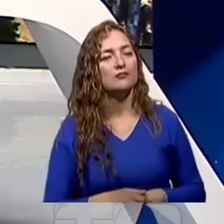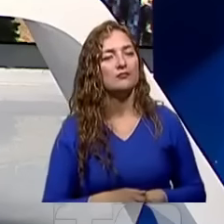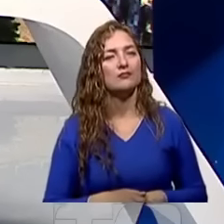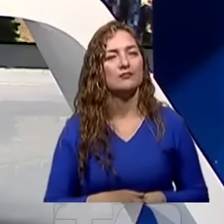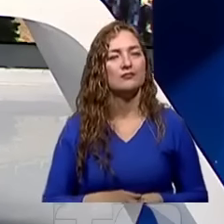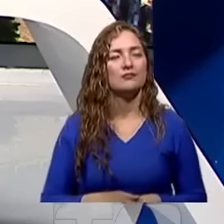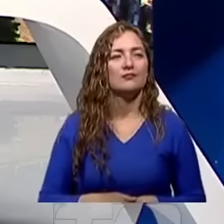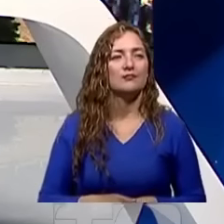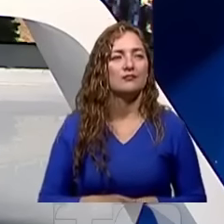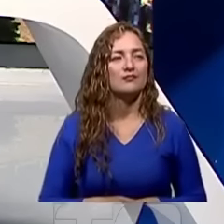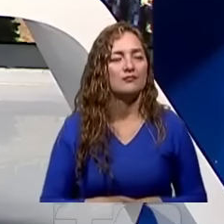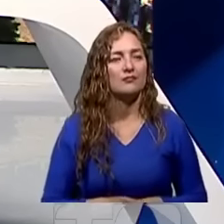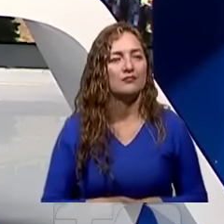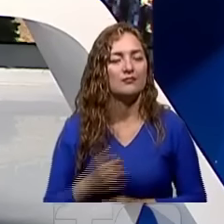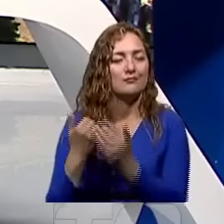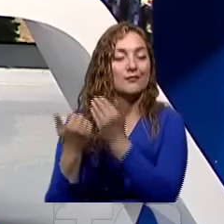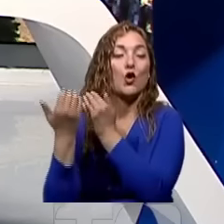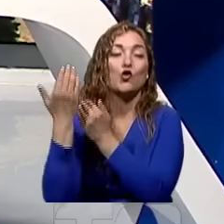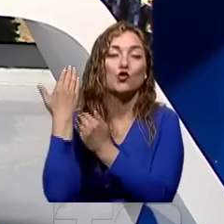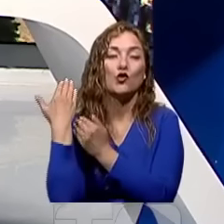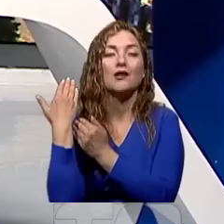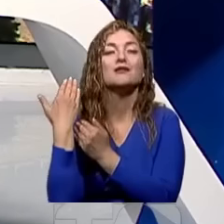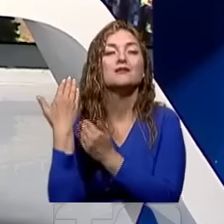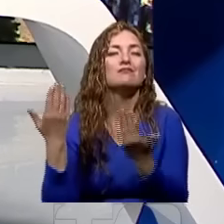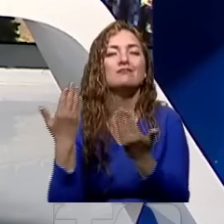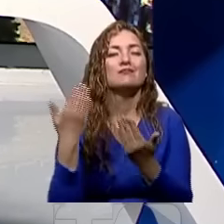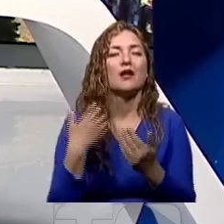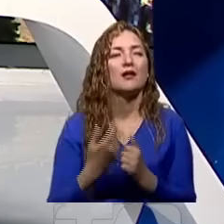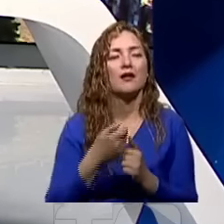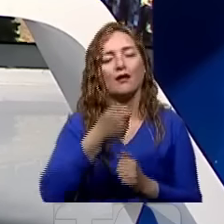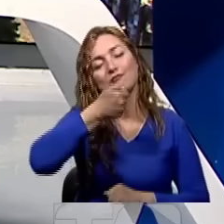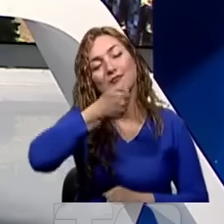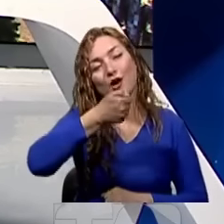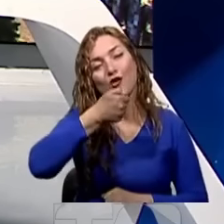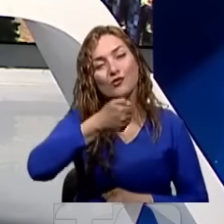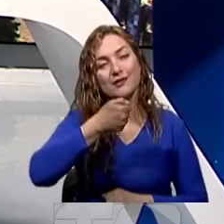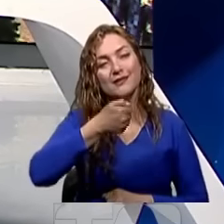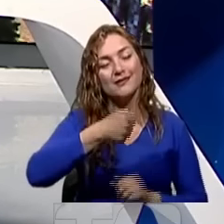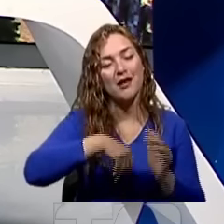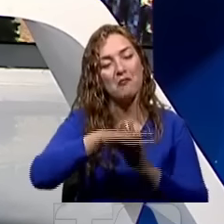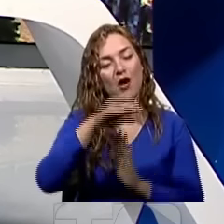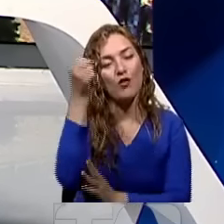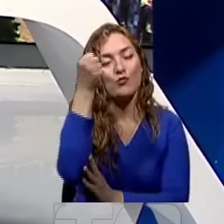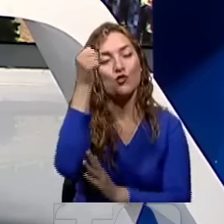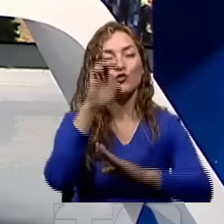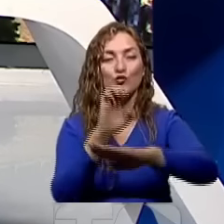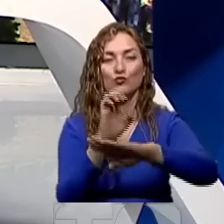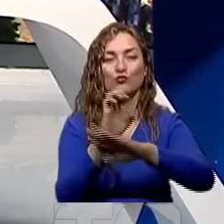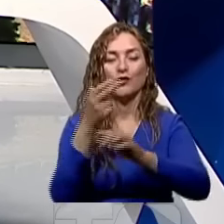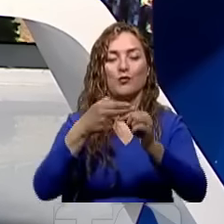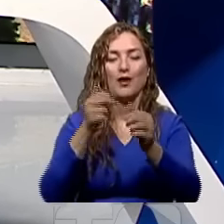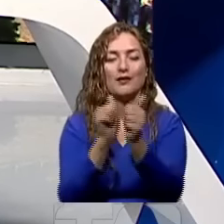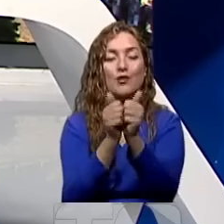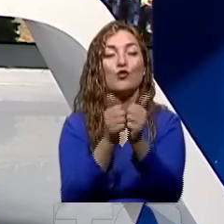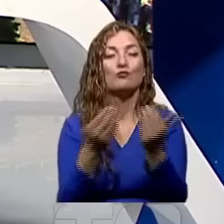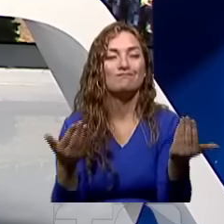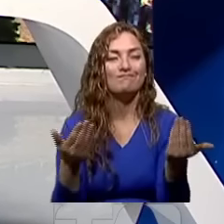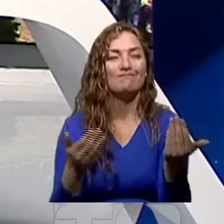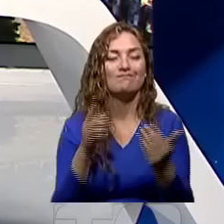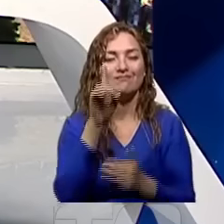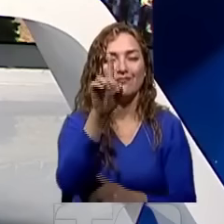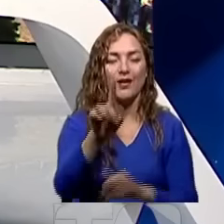mucho, porque si vamos a hacer historia tenemos que remontarnos a los periodistas de mayor renombre en el país que estuvieron en Deporte Total. Hablo desde